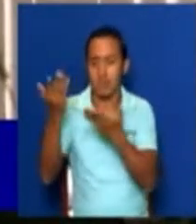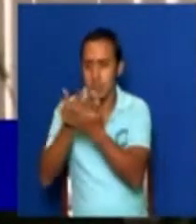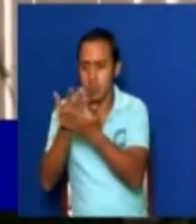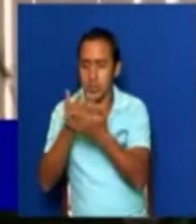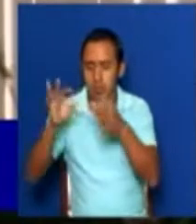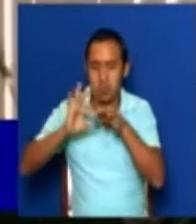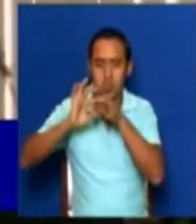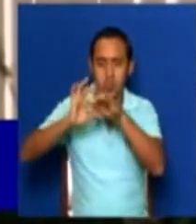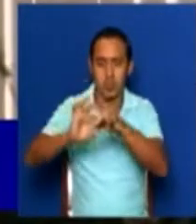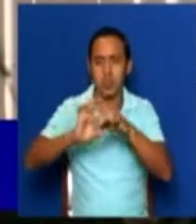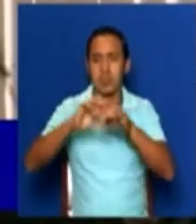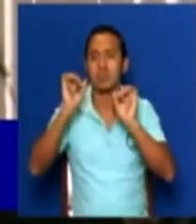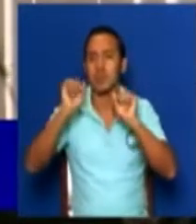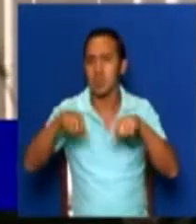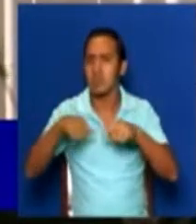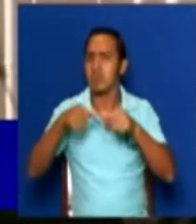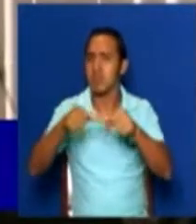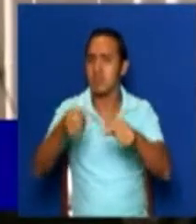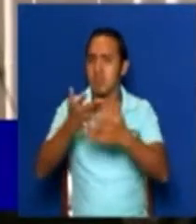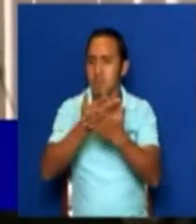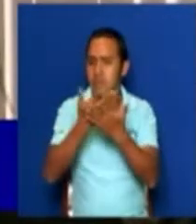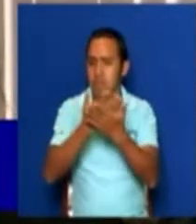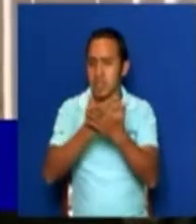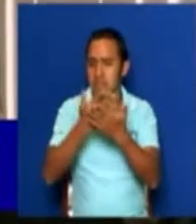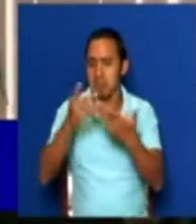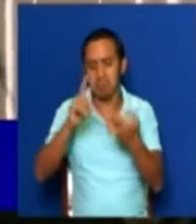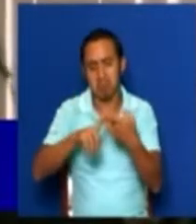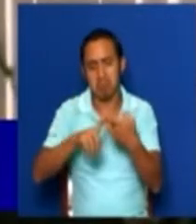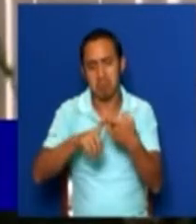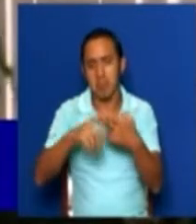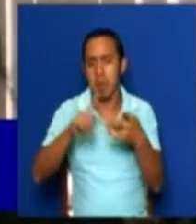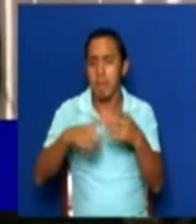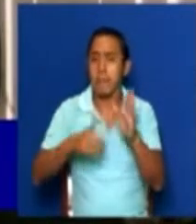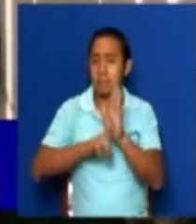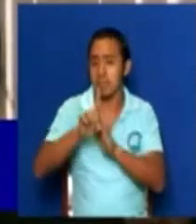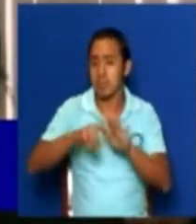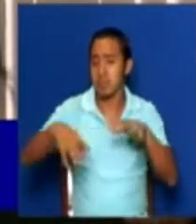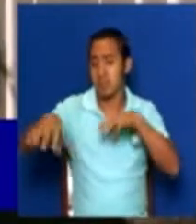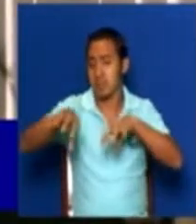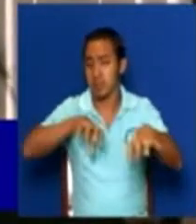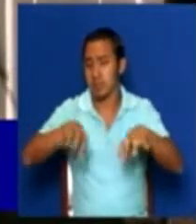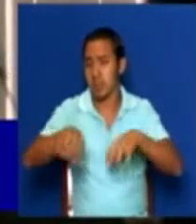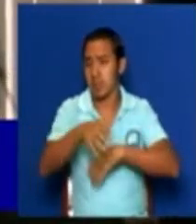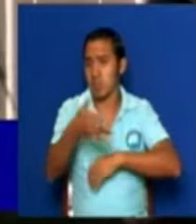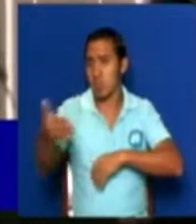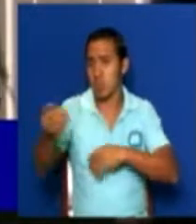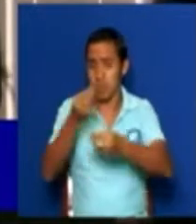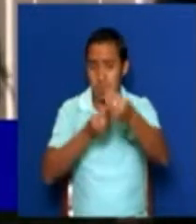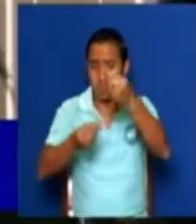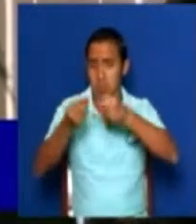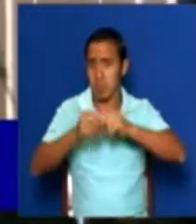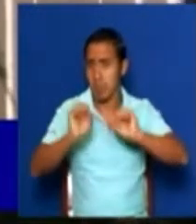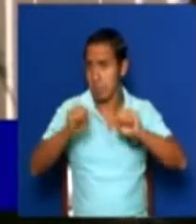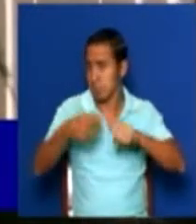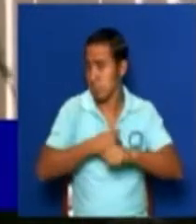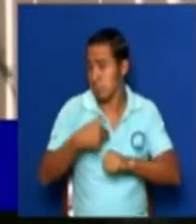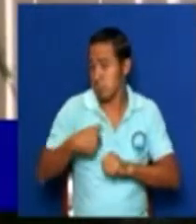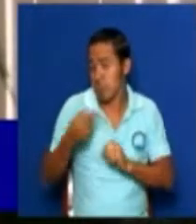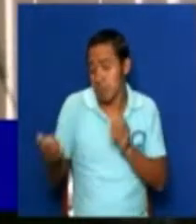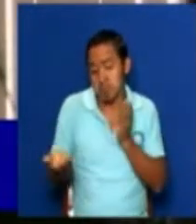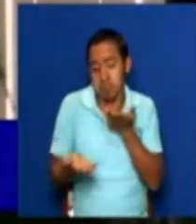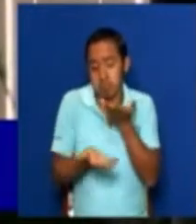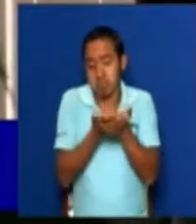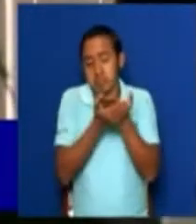continua, y permite utilizar el tiempo para estudiar o también para el desarrollo de otras actividades económicas que pudieran